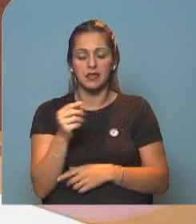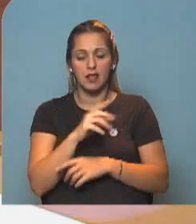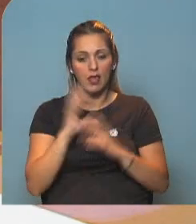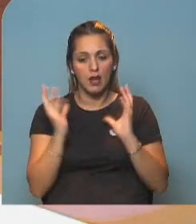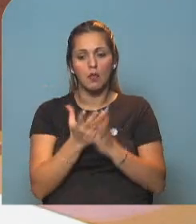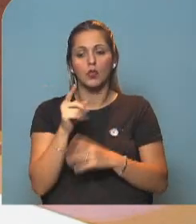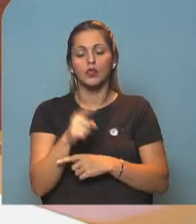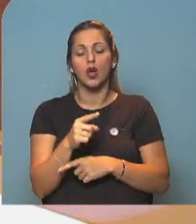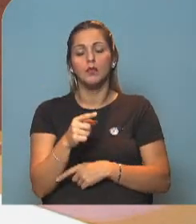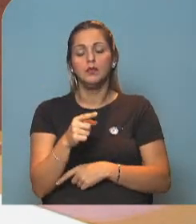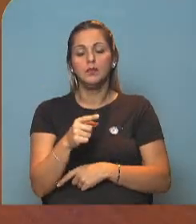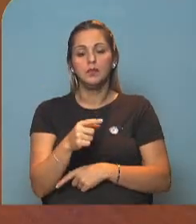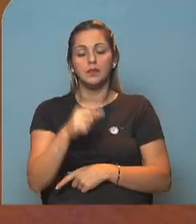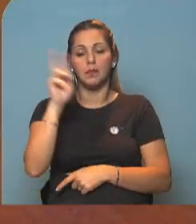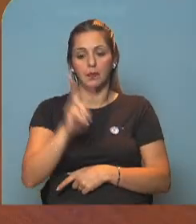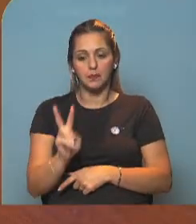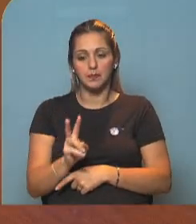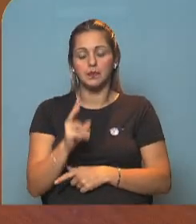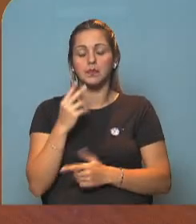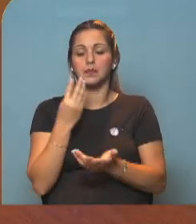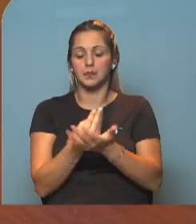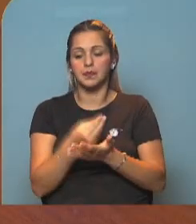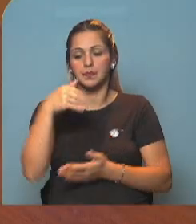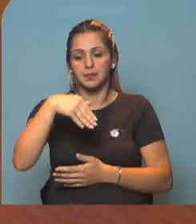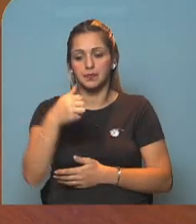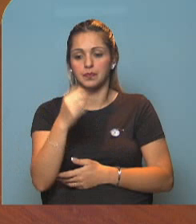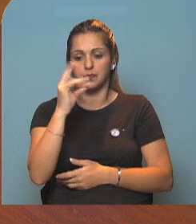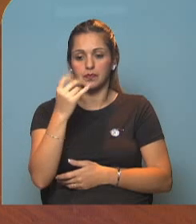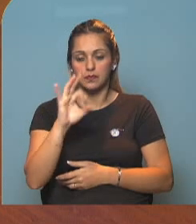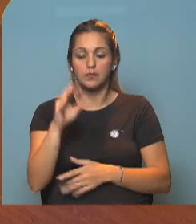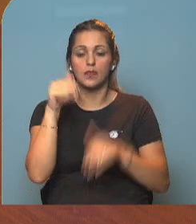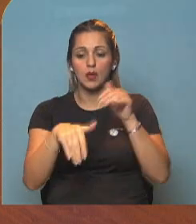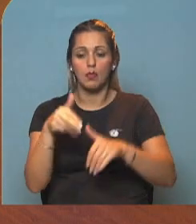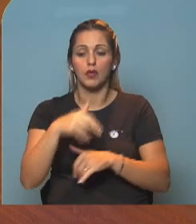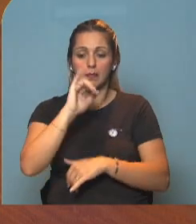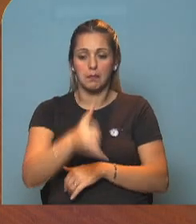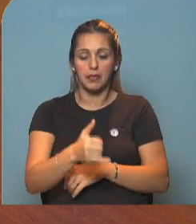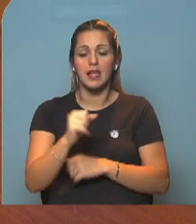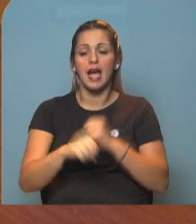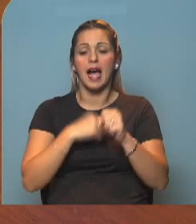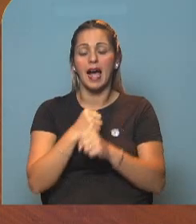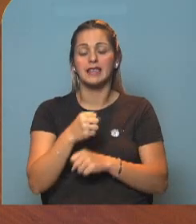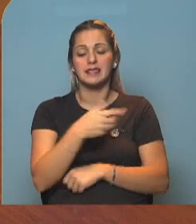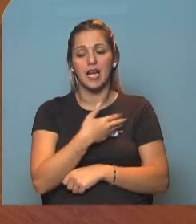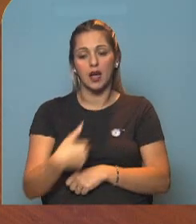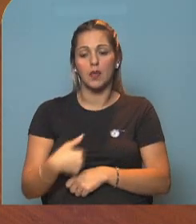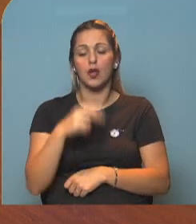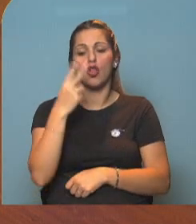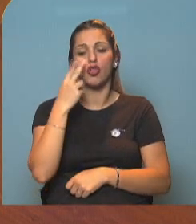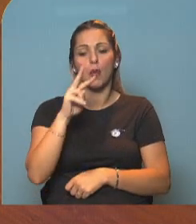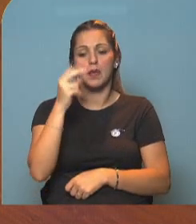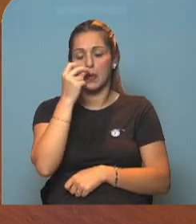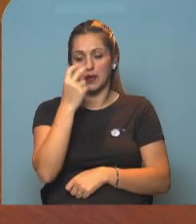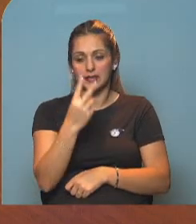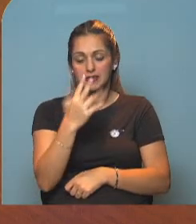Y en Venezuela, el presidente Nicolás Maduro fue reelecto para seguir gobernando hasta el año 2025. En unas elecciones que